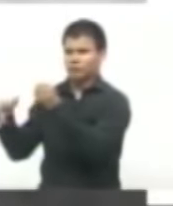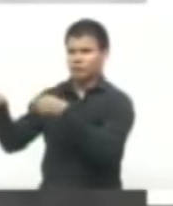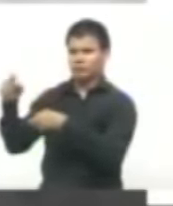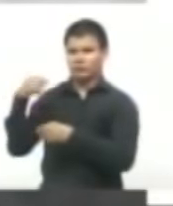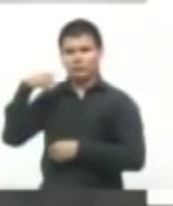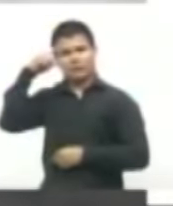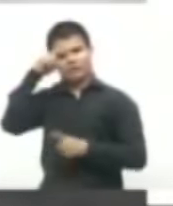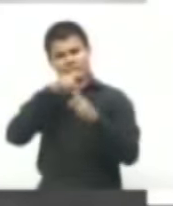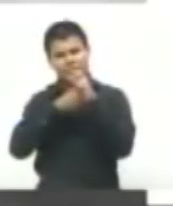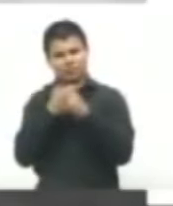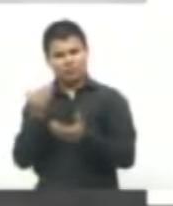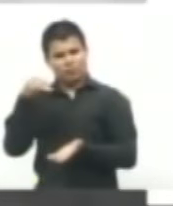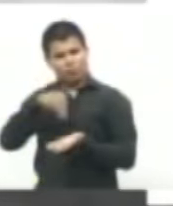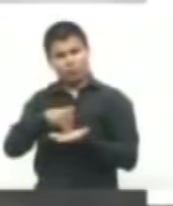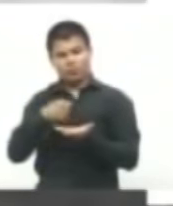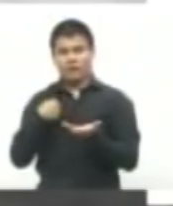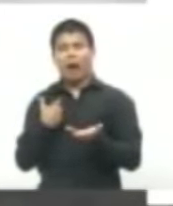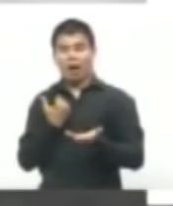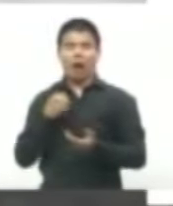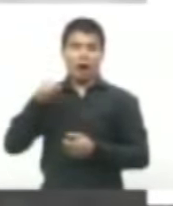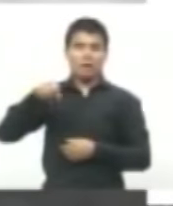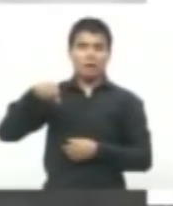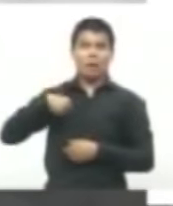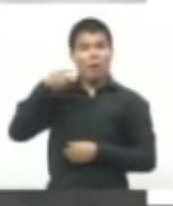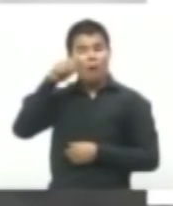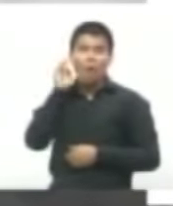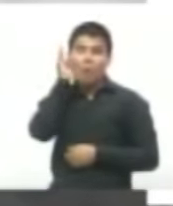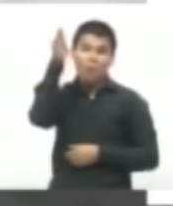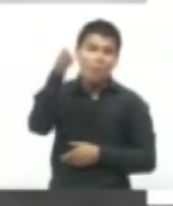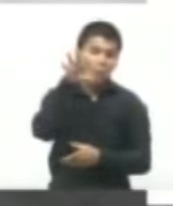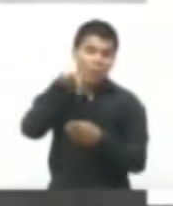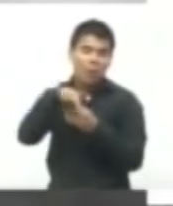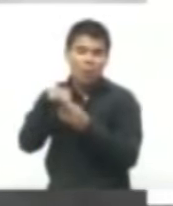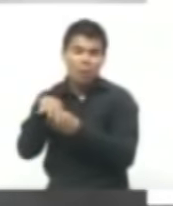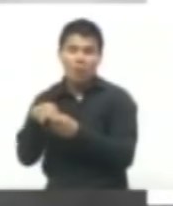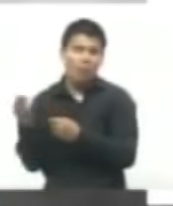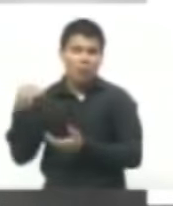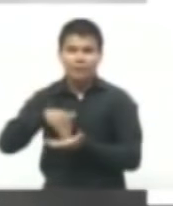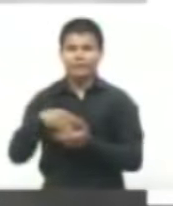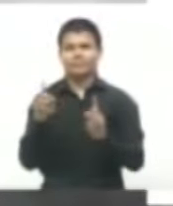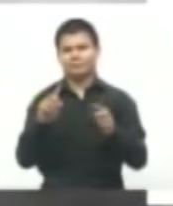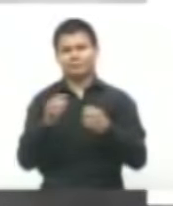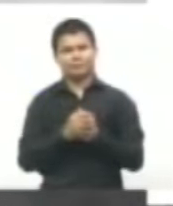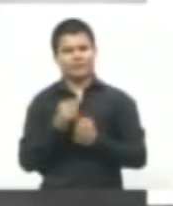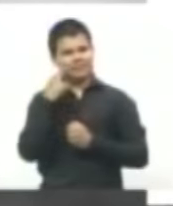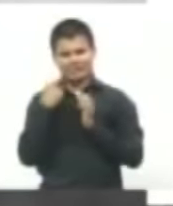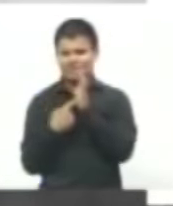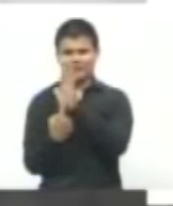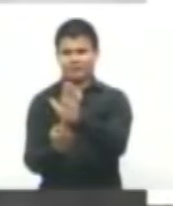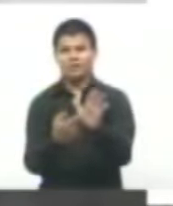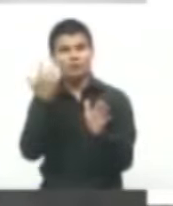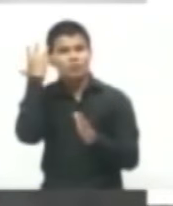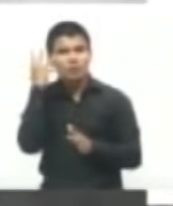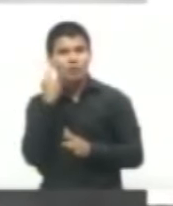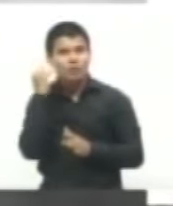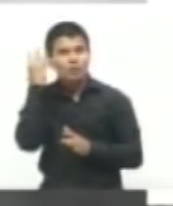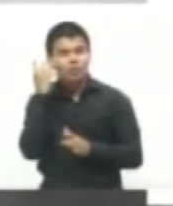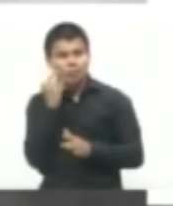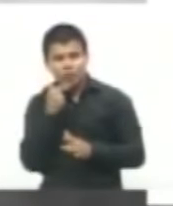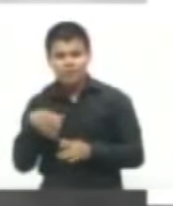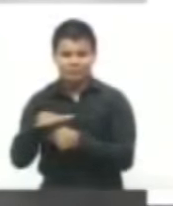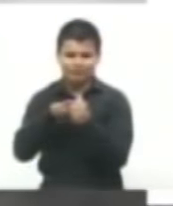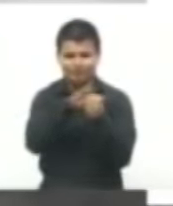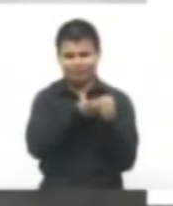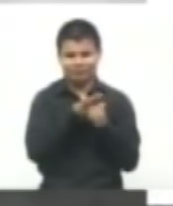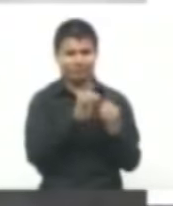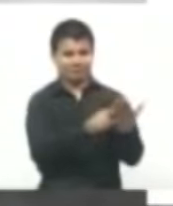ser otra vez candidato a la presidencia de la República. La verdad que esto demuestra, como lo hemos venido diciendo todos estos días y como lo demuestran los hechos